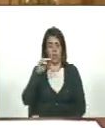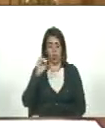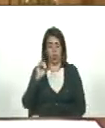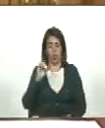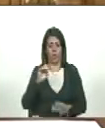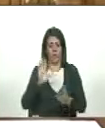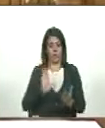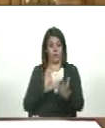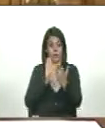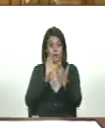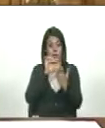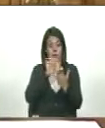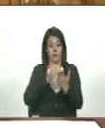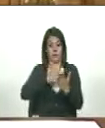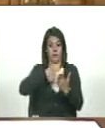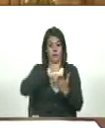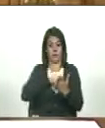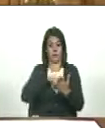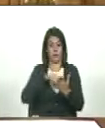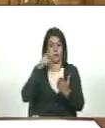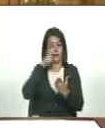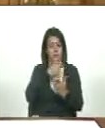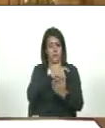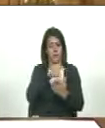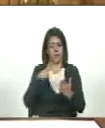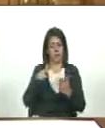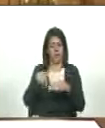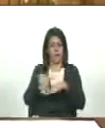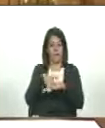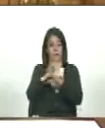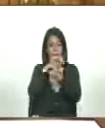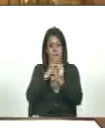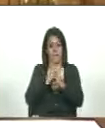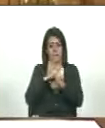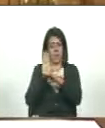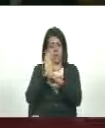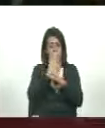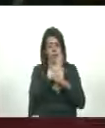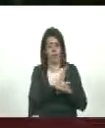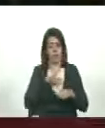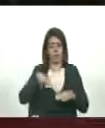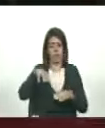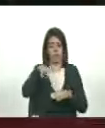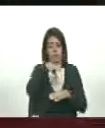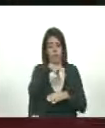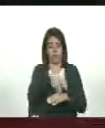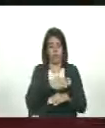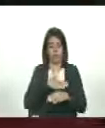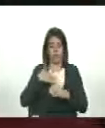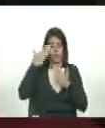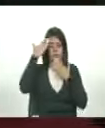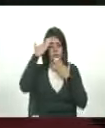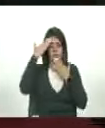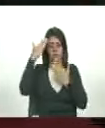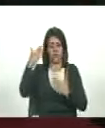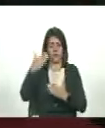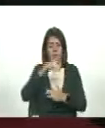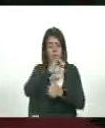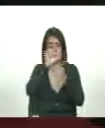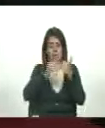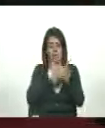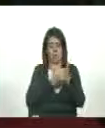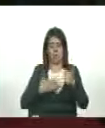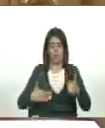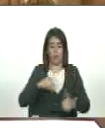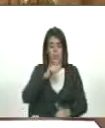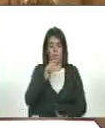al frente de nuestra soberanía, de nuestra integridad territorial. Quiero saludar a la